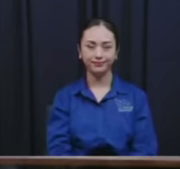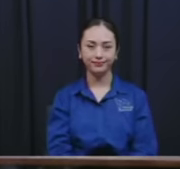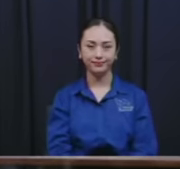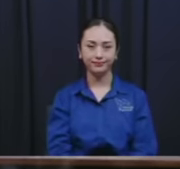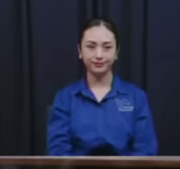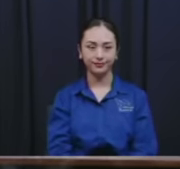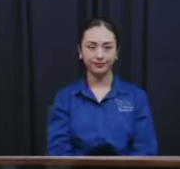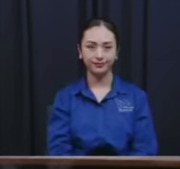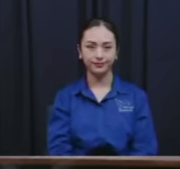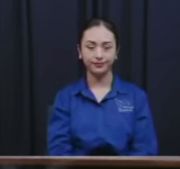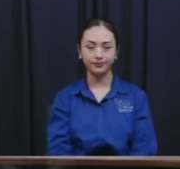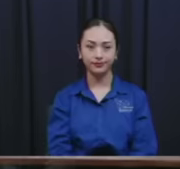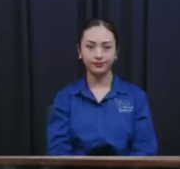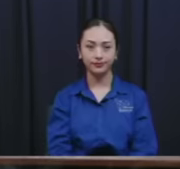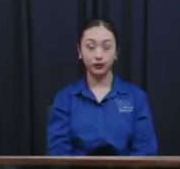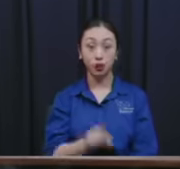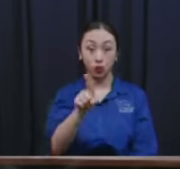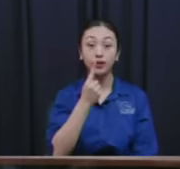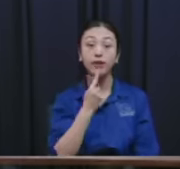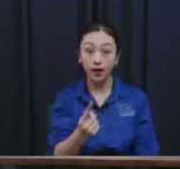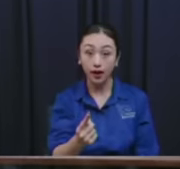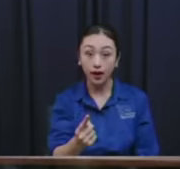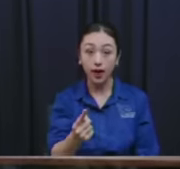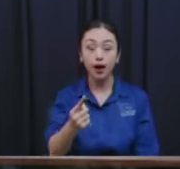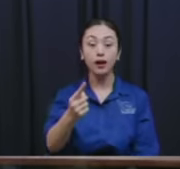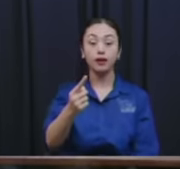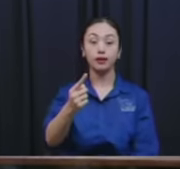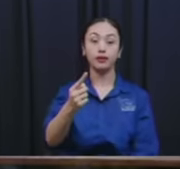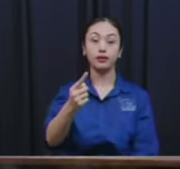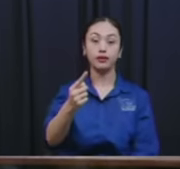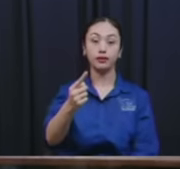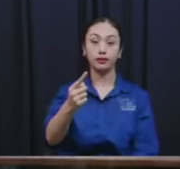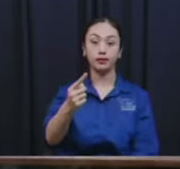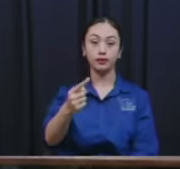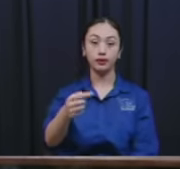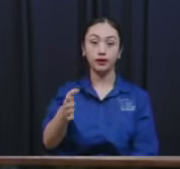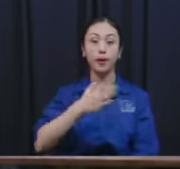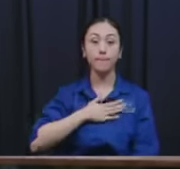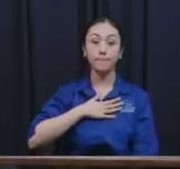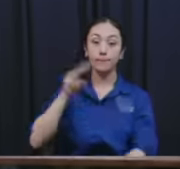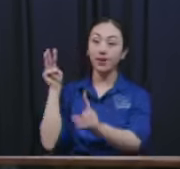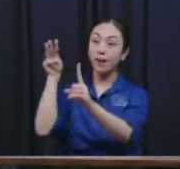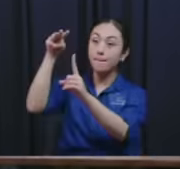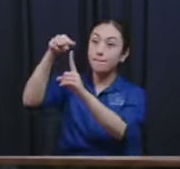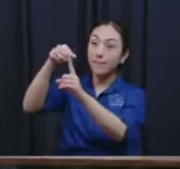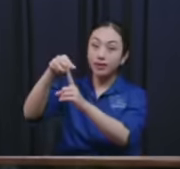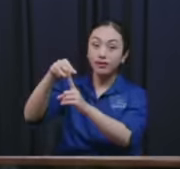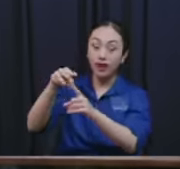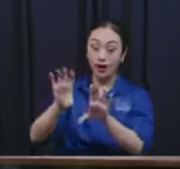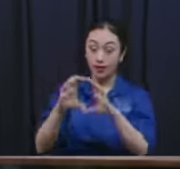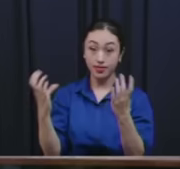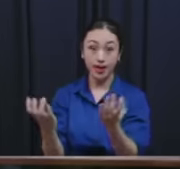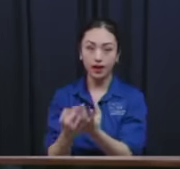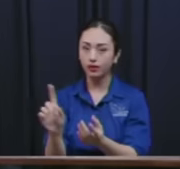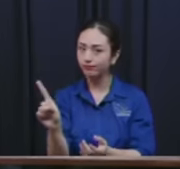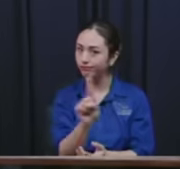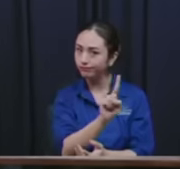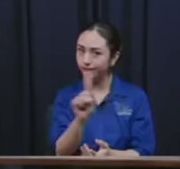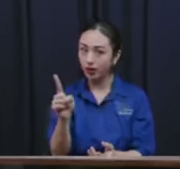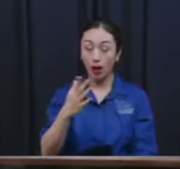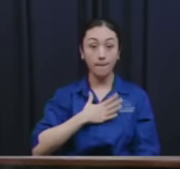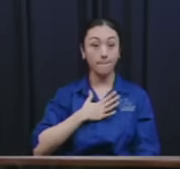destino diga conmigo mi destino no es la Tierra Mi destino Mi destino no es la tierra Mi